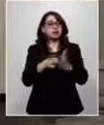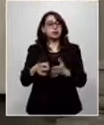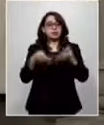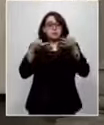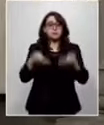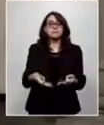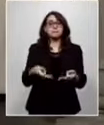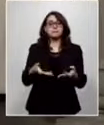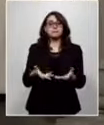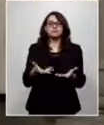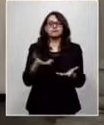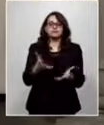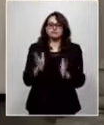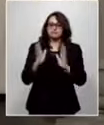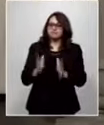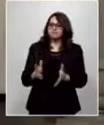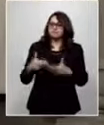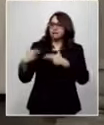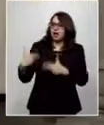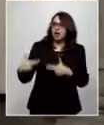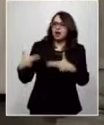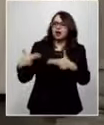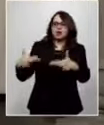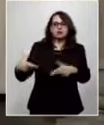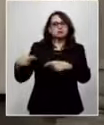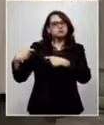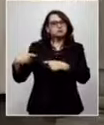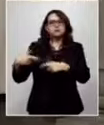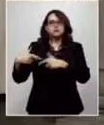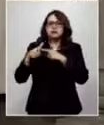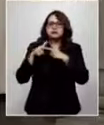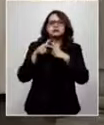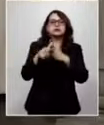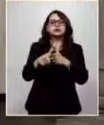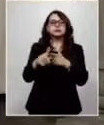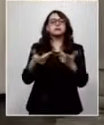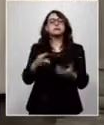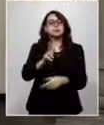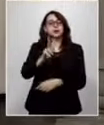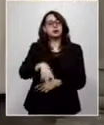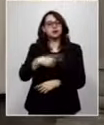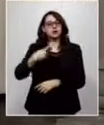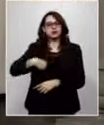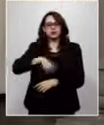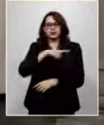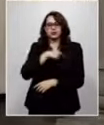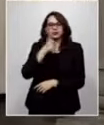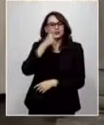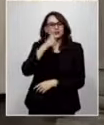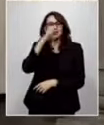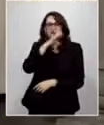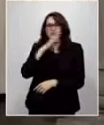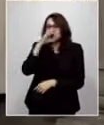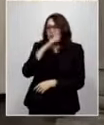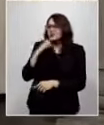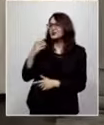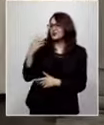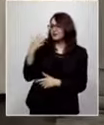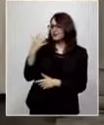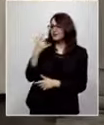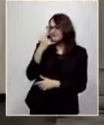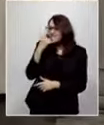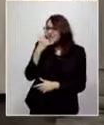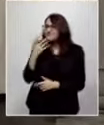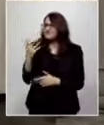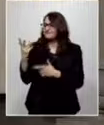que esto quede como un legado a los que vendrán después de nosotros. Desde luego nosotros curiosos lo consultaremos, pero nos